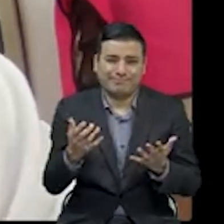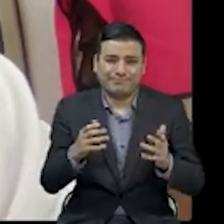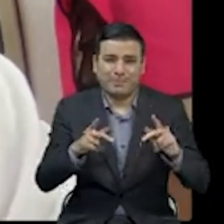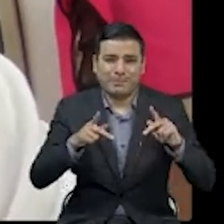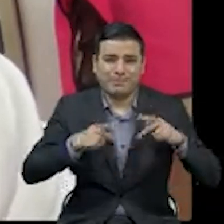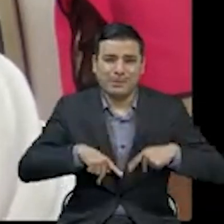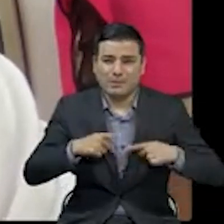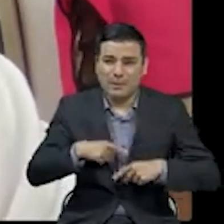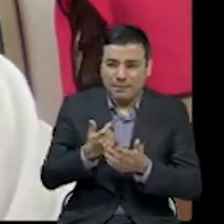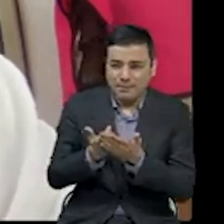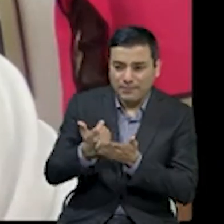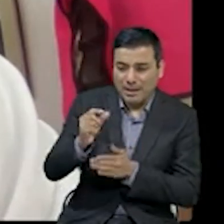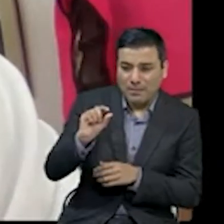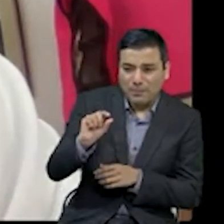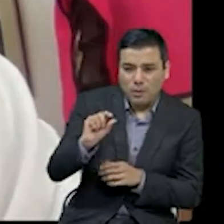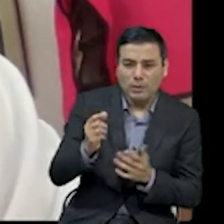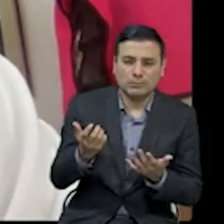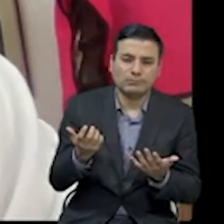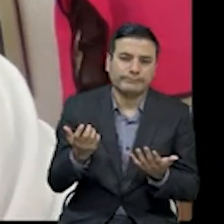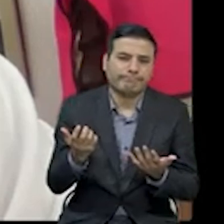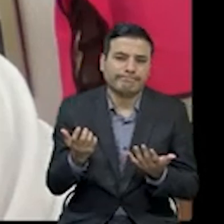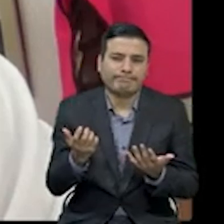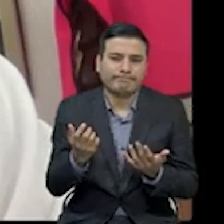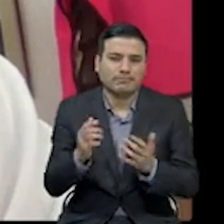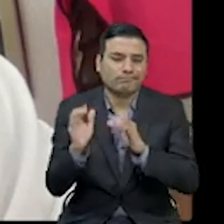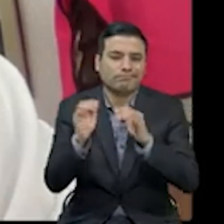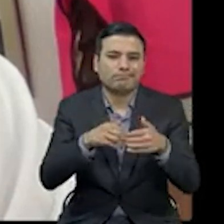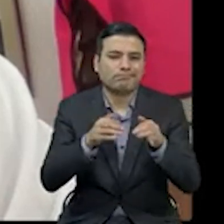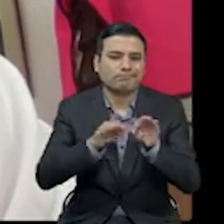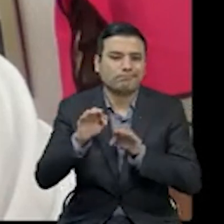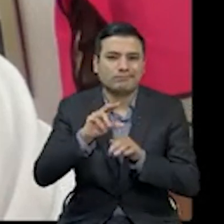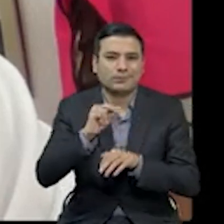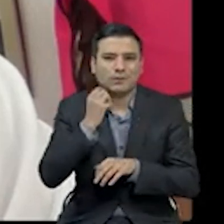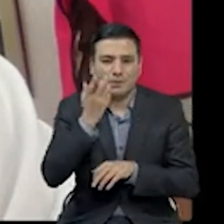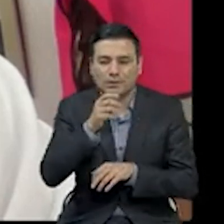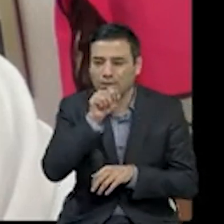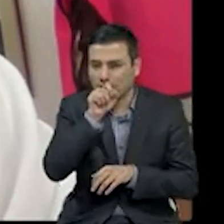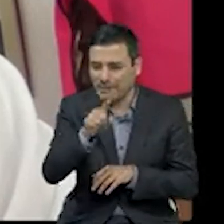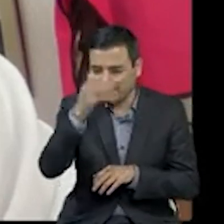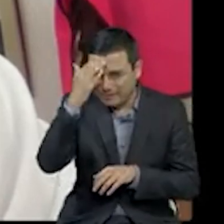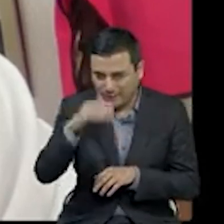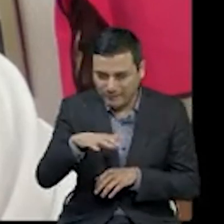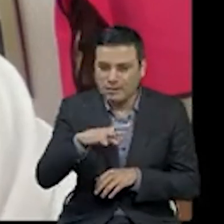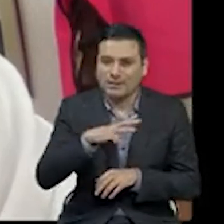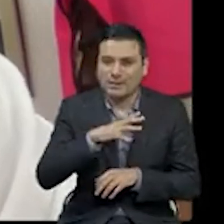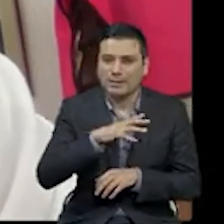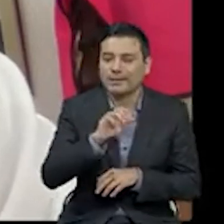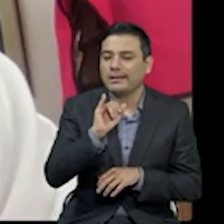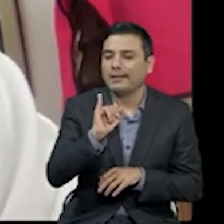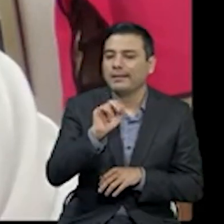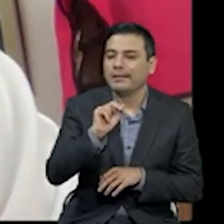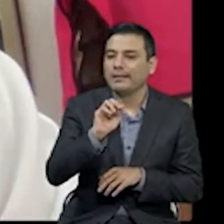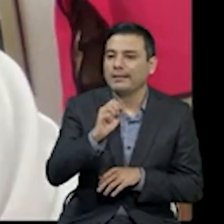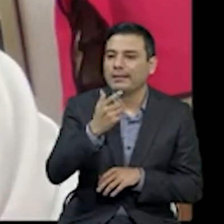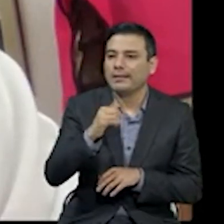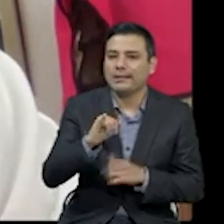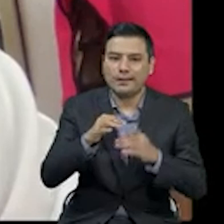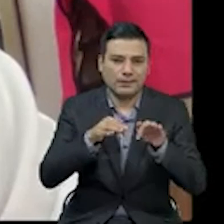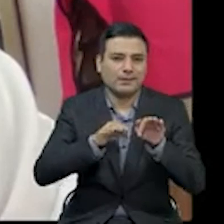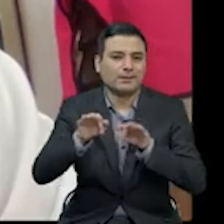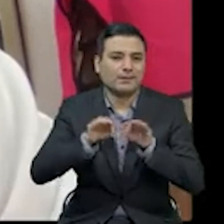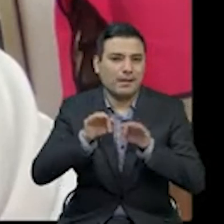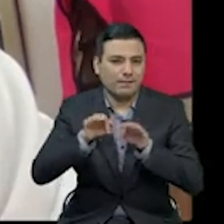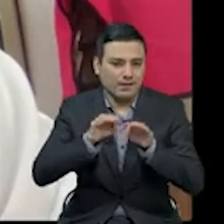ser simultáneo con los ejercicios del Instituto Nacional de Estadística, Geografía e Informática, el INEGI. Y hay lugares,